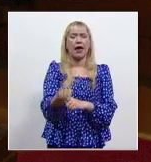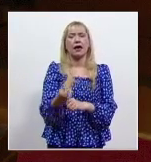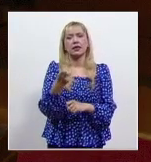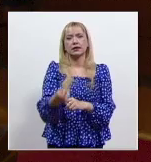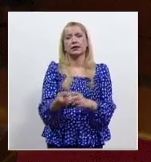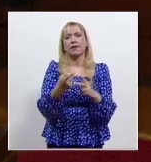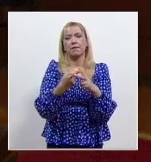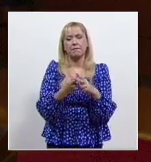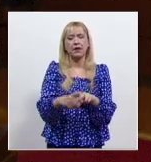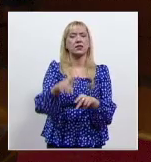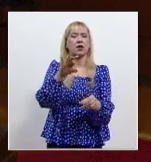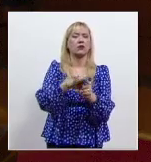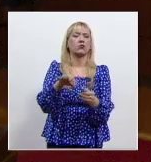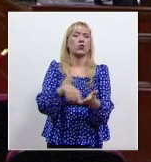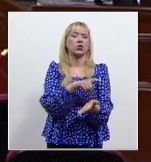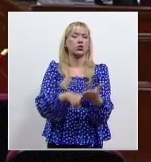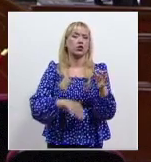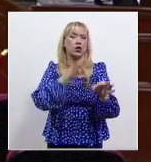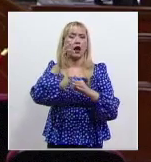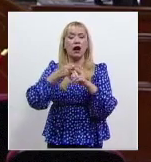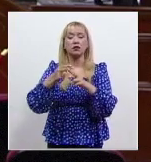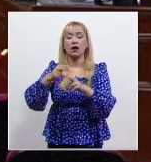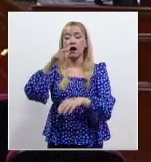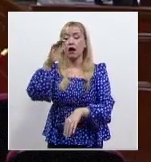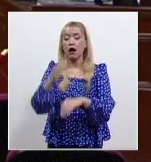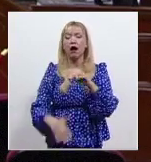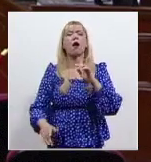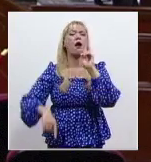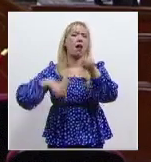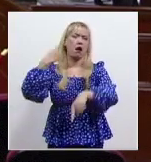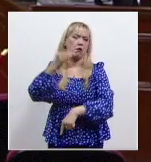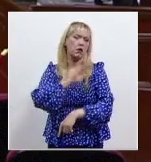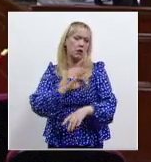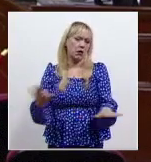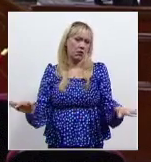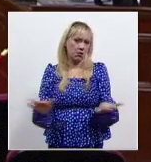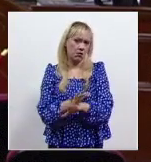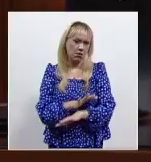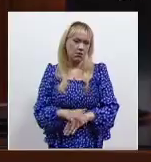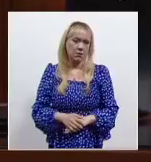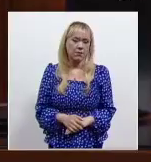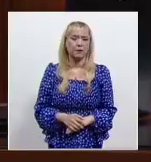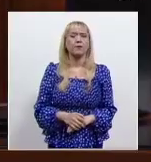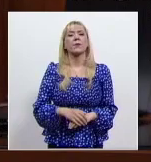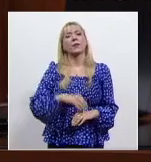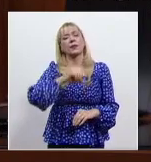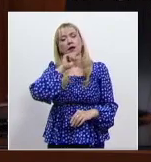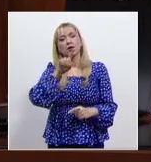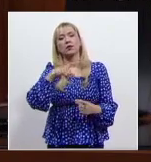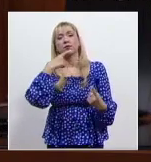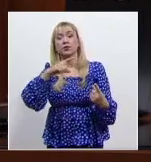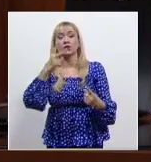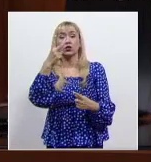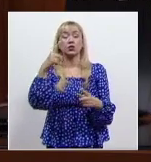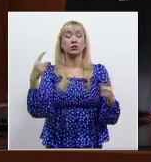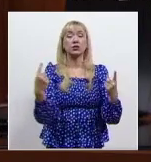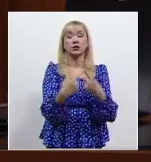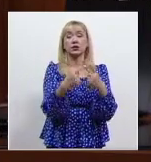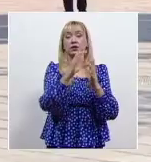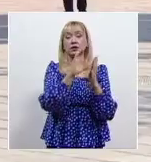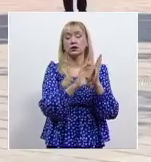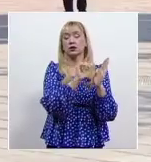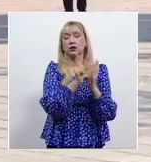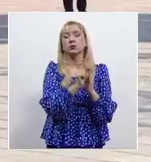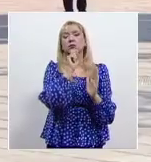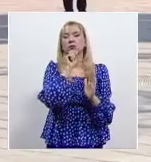que haya concluido el proceso electoral. Al resolver otras dos acciones de inconstitucionalidad, el Pleno de la Corte invalidó